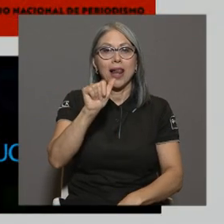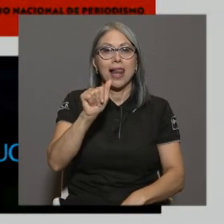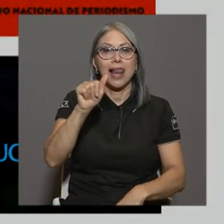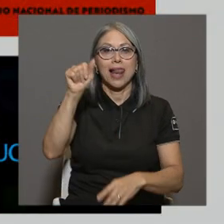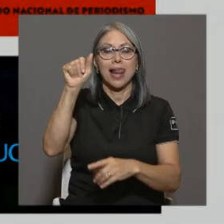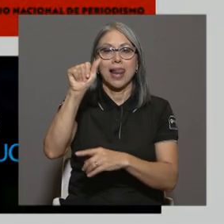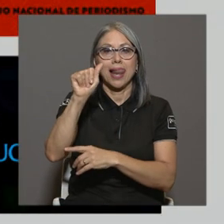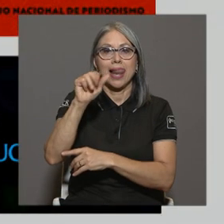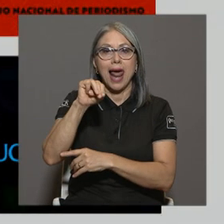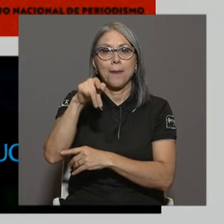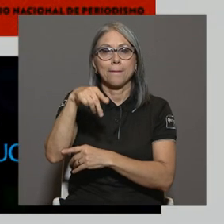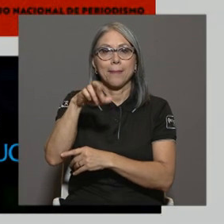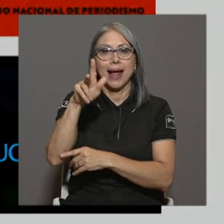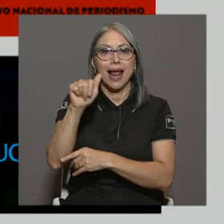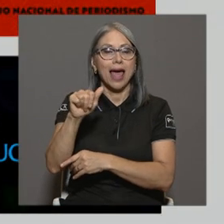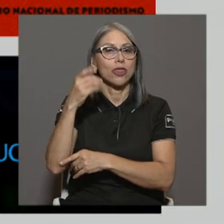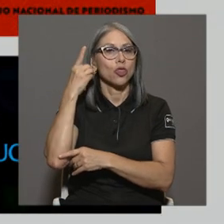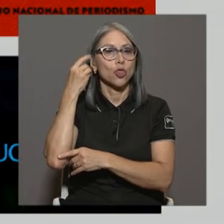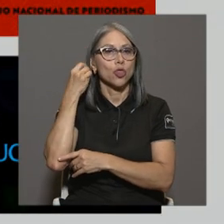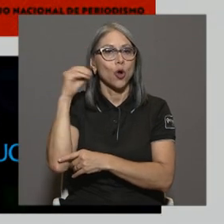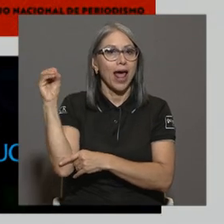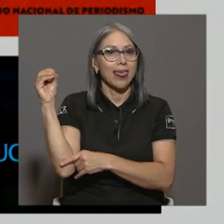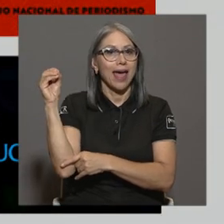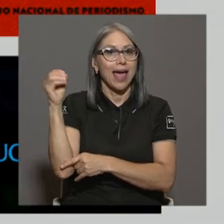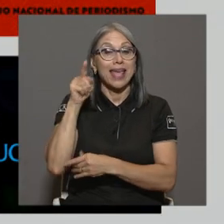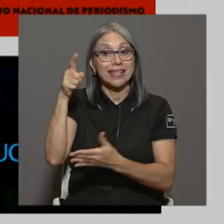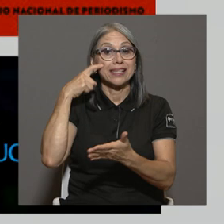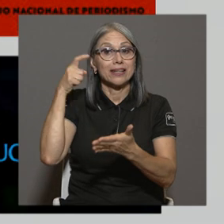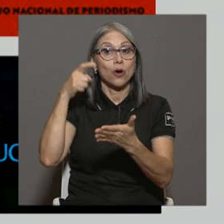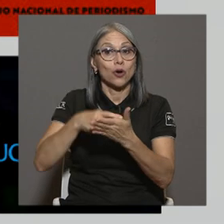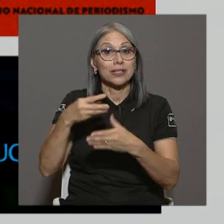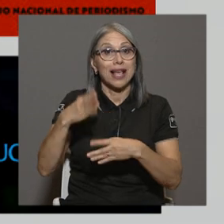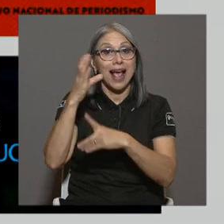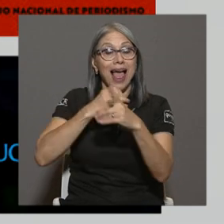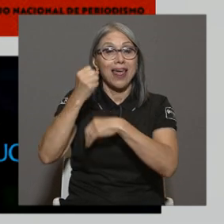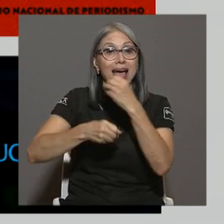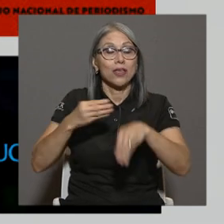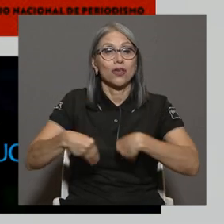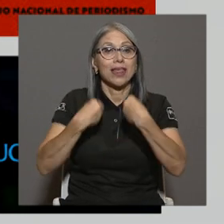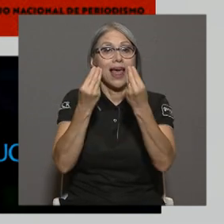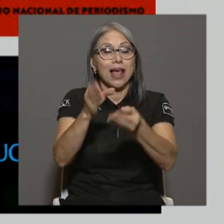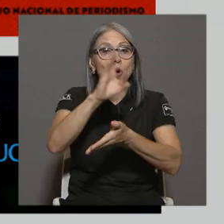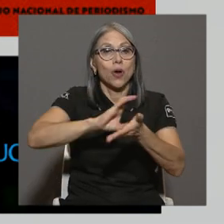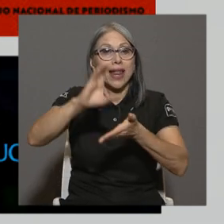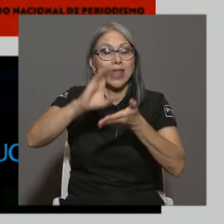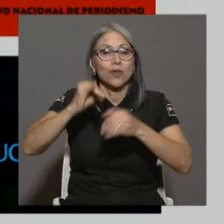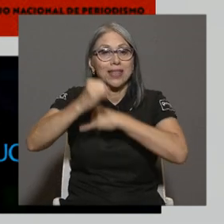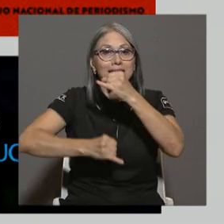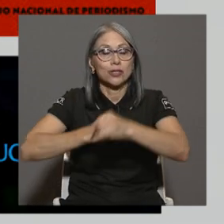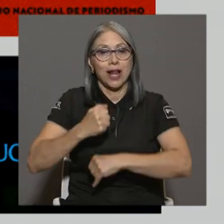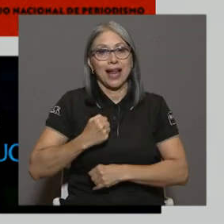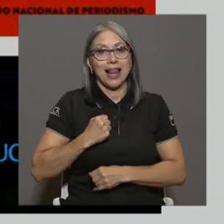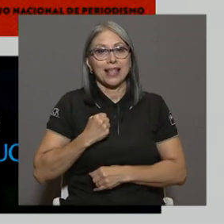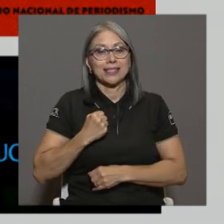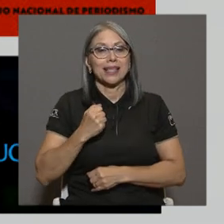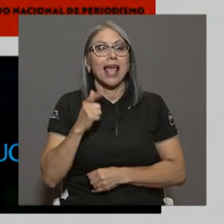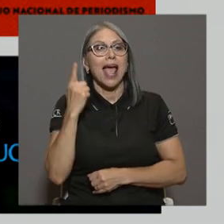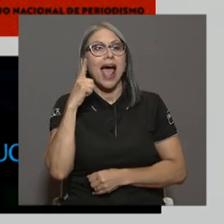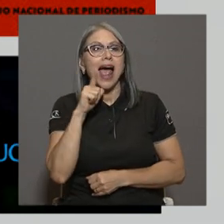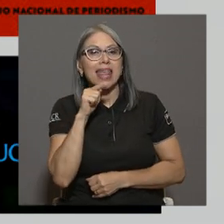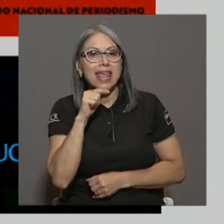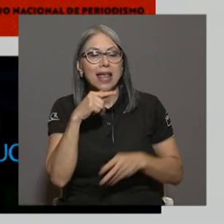Dorada, un reconocimiento otorgado anualmente por el Colegio Internacional Canadiense a personas que han